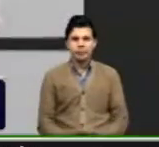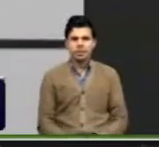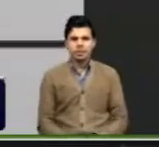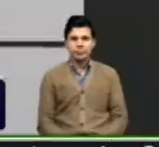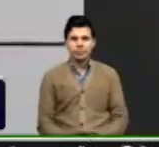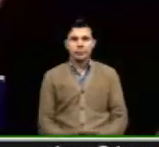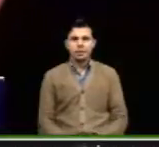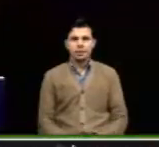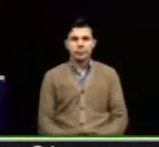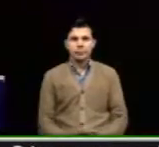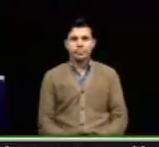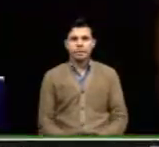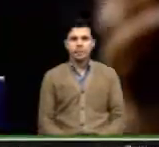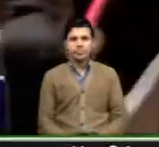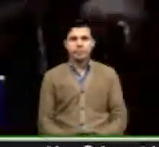¡Mauricio Rivera!